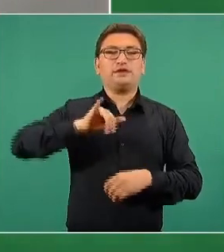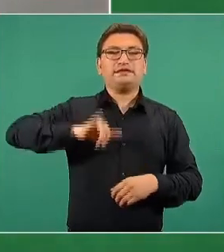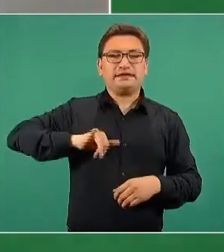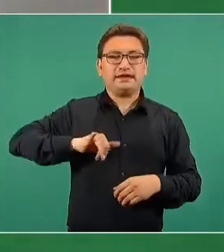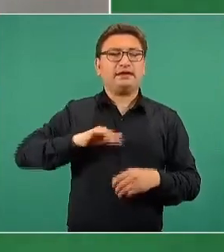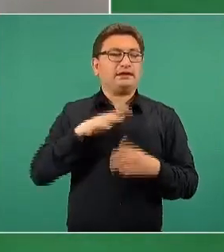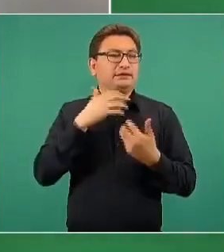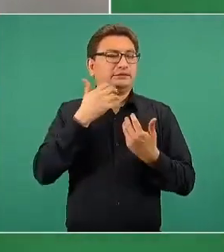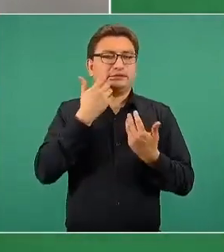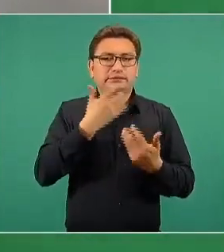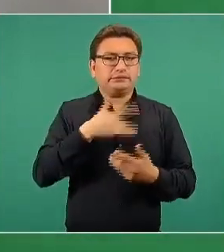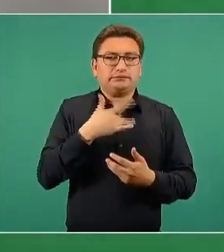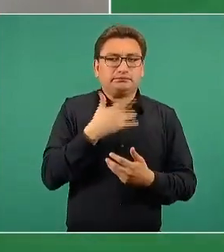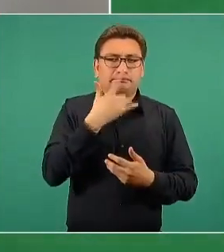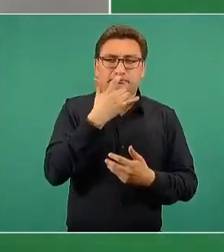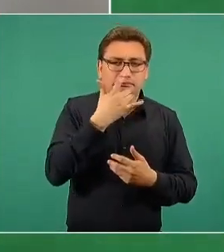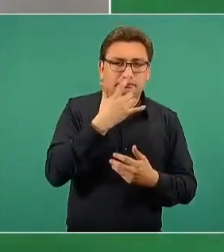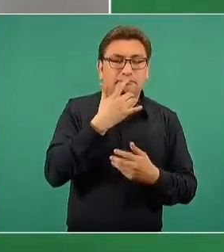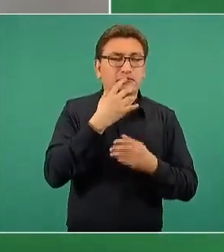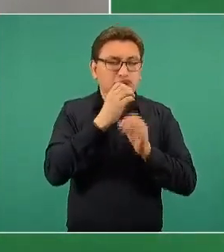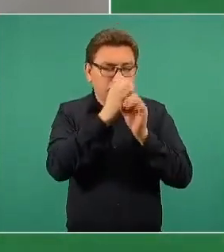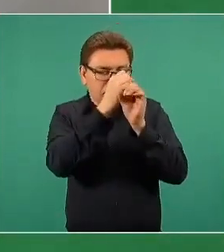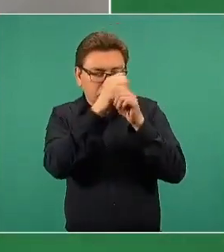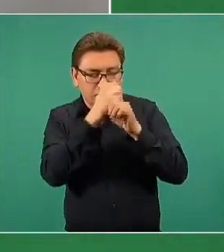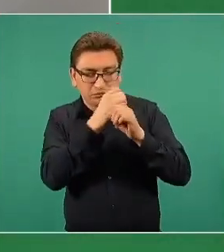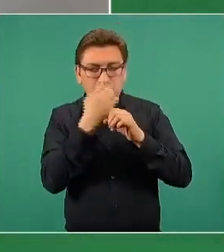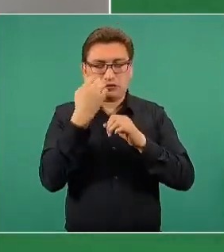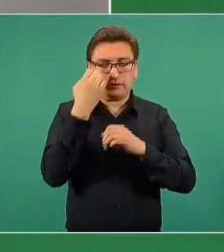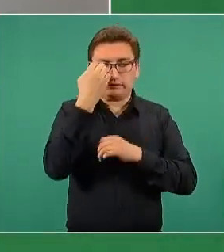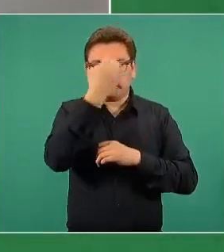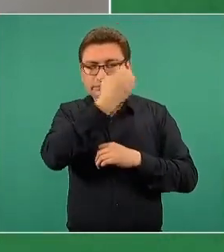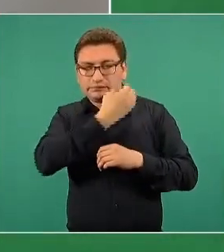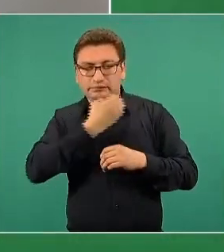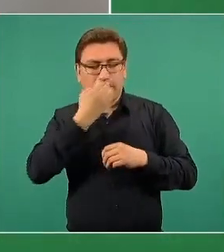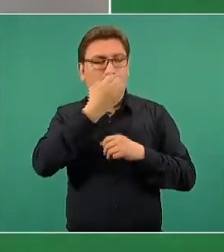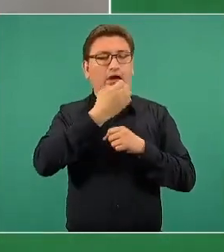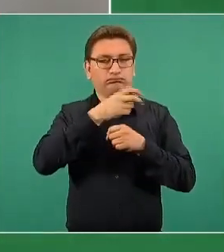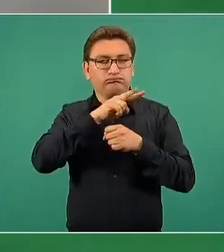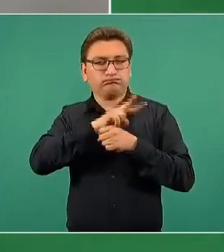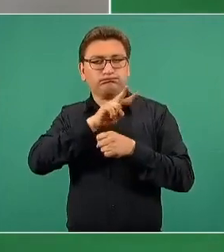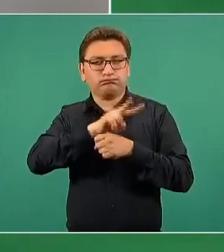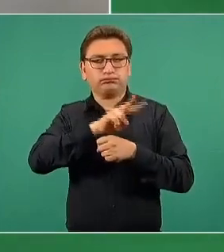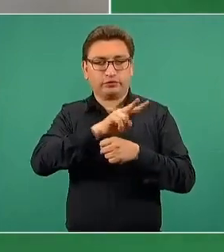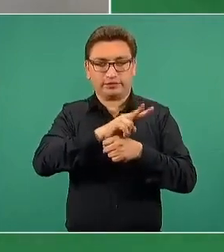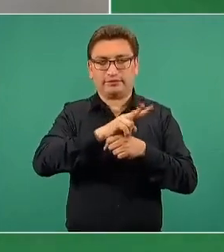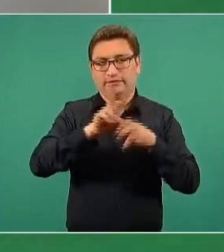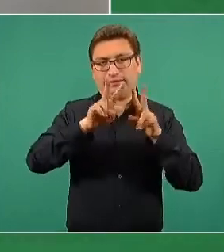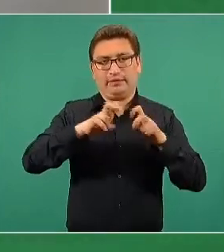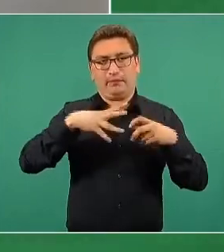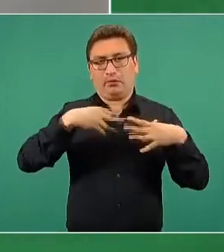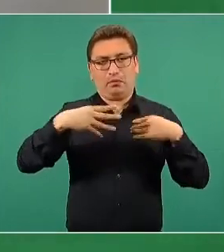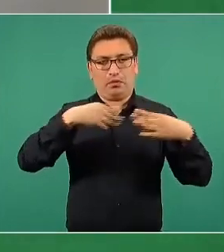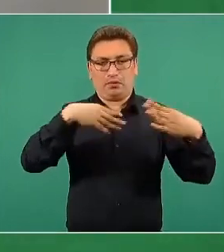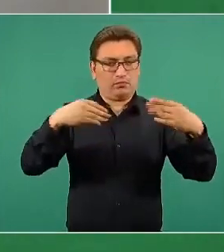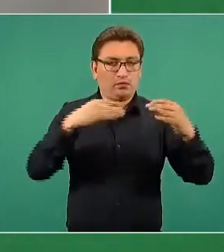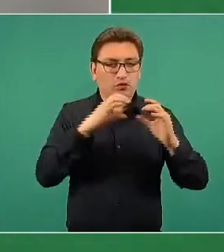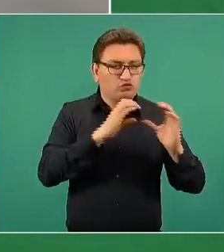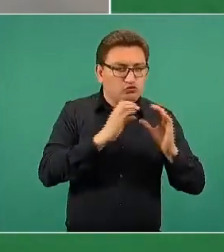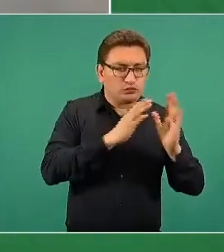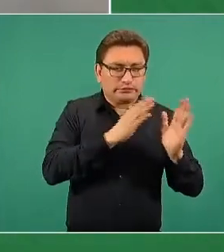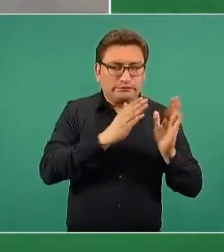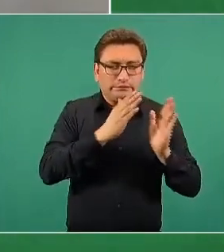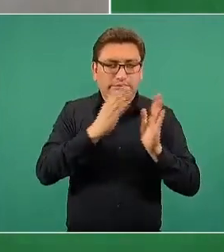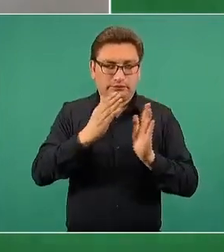interés. Se estudia en la vigilancia virológica para la